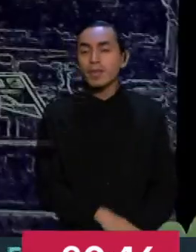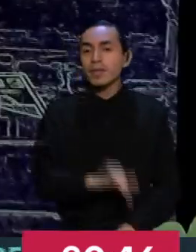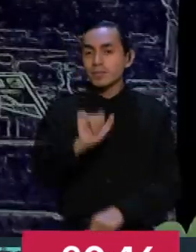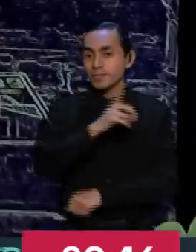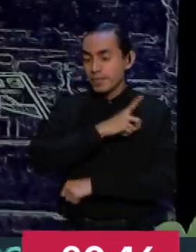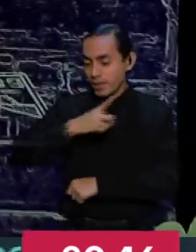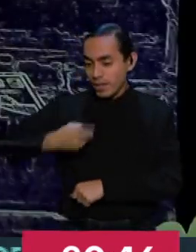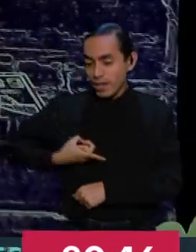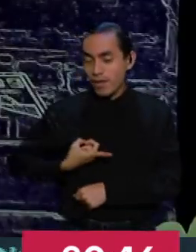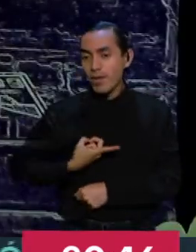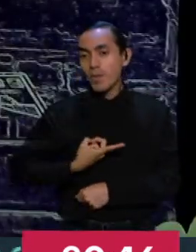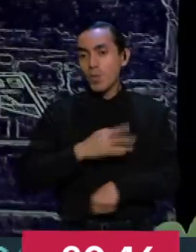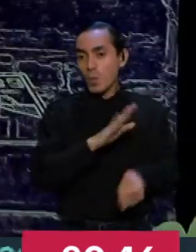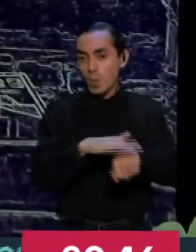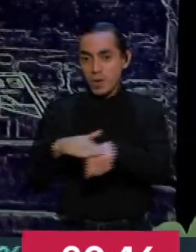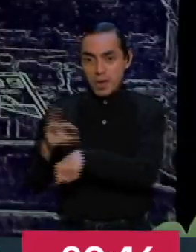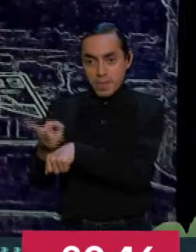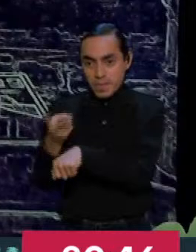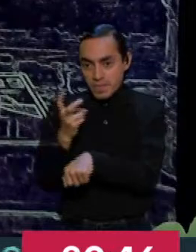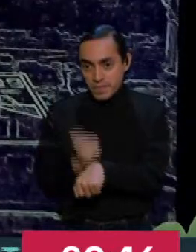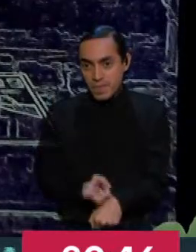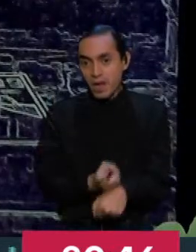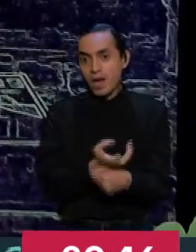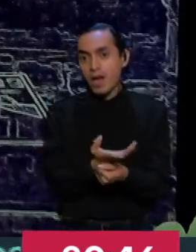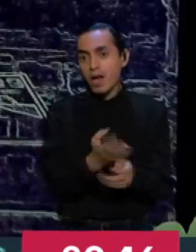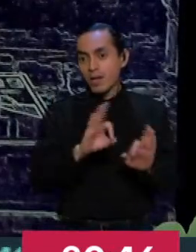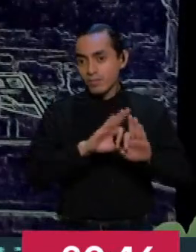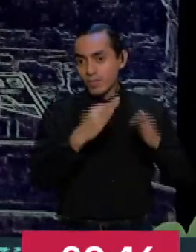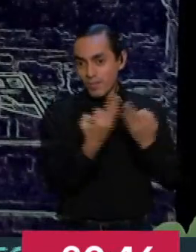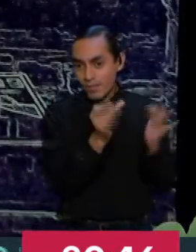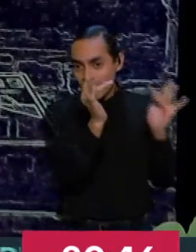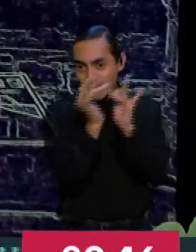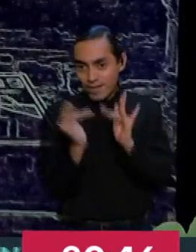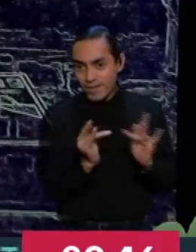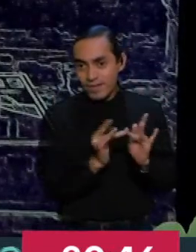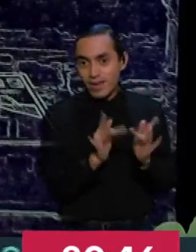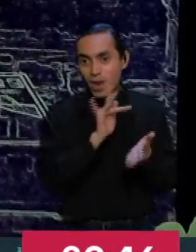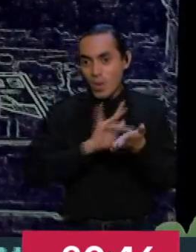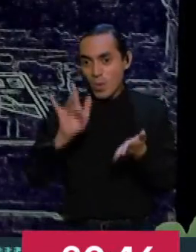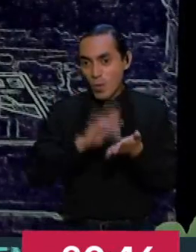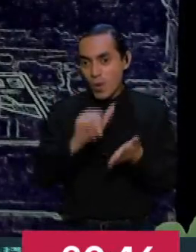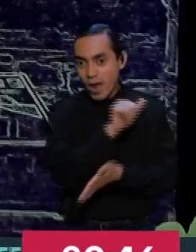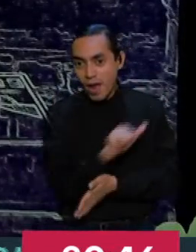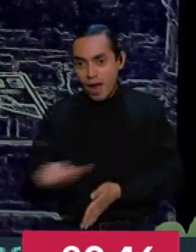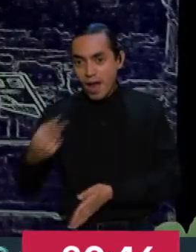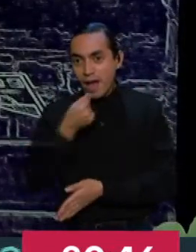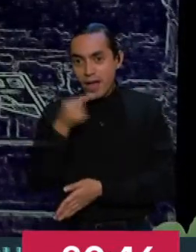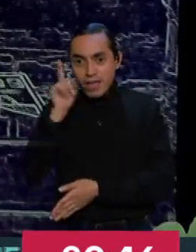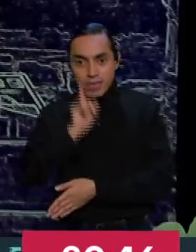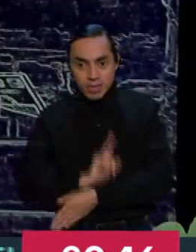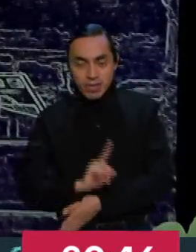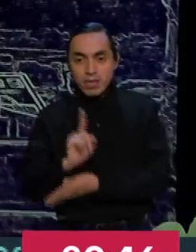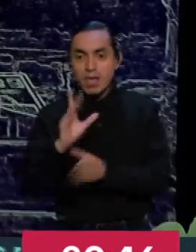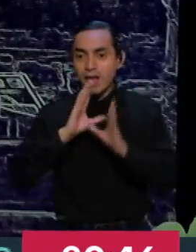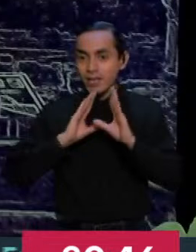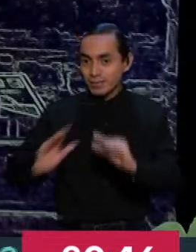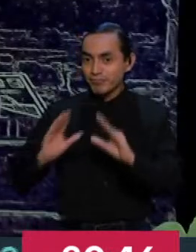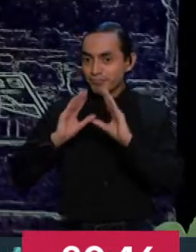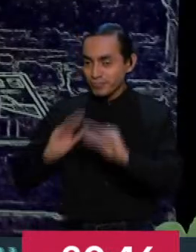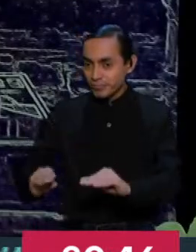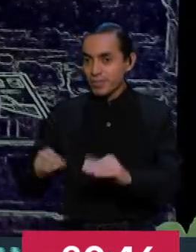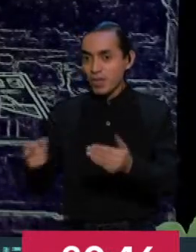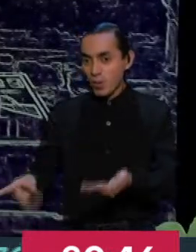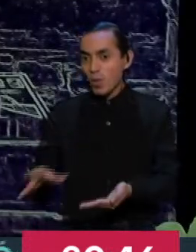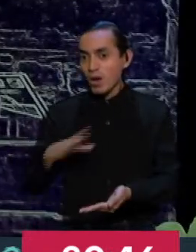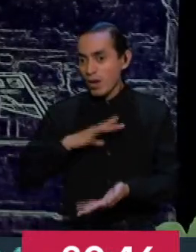de invitar a formar redes de apoyo a las niñas y enseñarlas enseñar a las niñas a formar sus